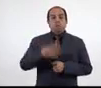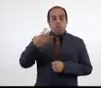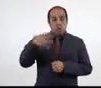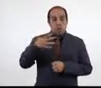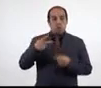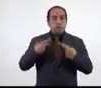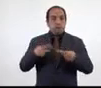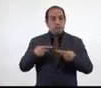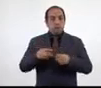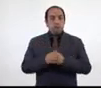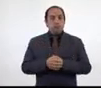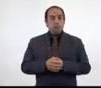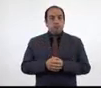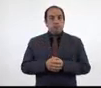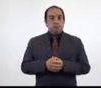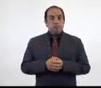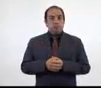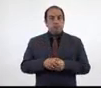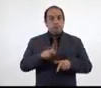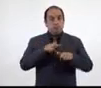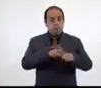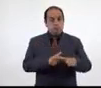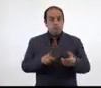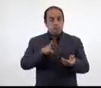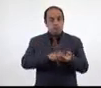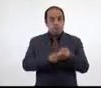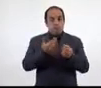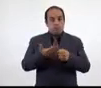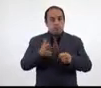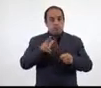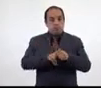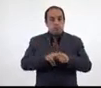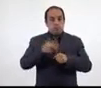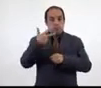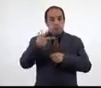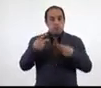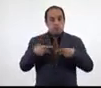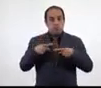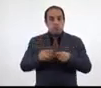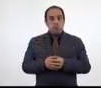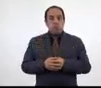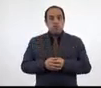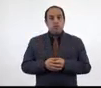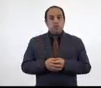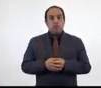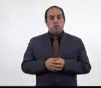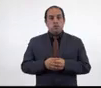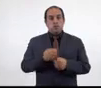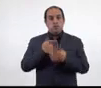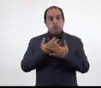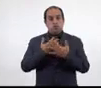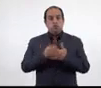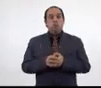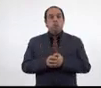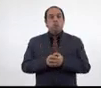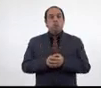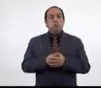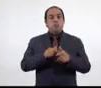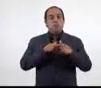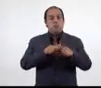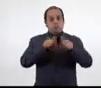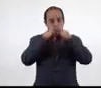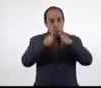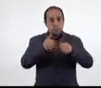personas aún hospitalizadas, 8 personas en recepción para seguimiento hospitalario y